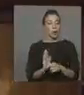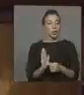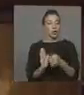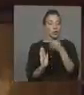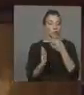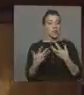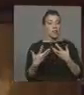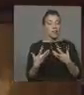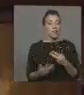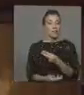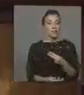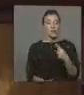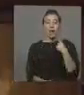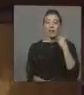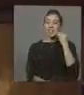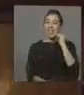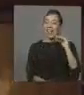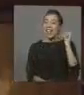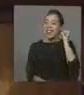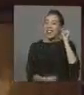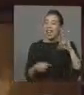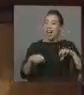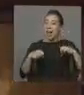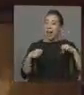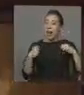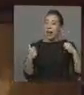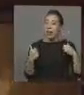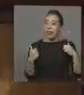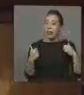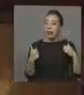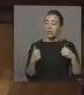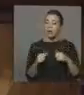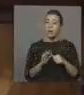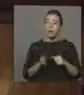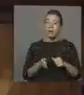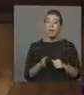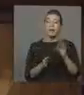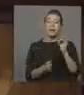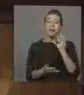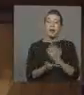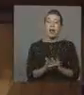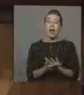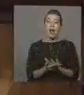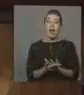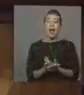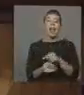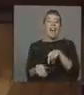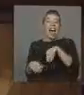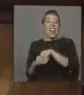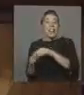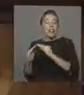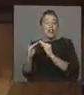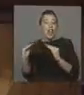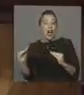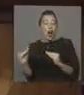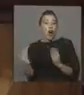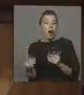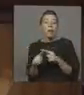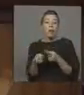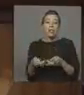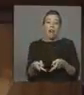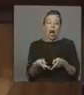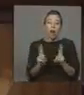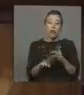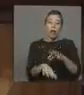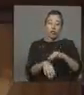que la violencia sexual que afecta a las niñas y adolescentes con frecuencia se manifiesta dentro del propio hogar. Por ello, autoriza al